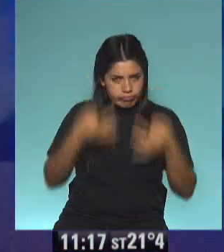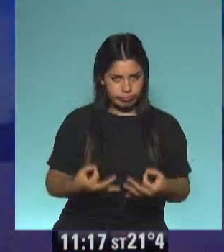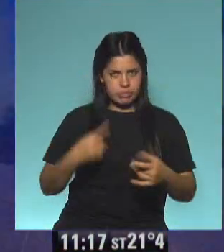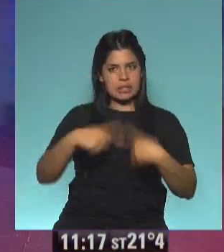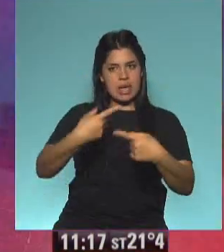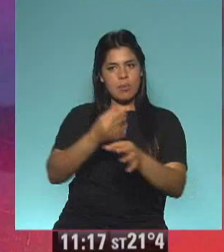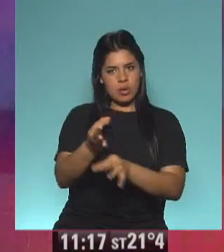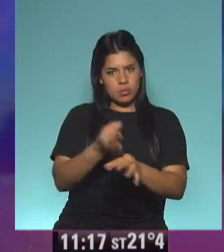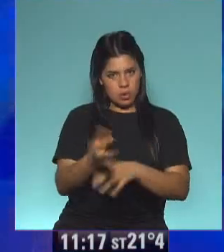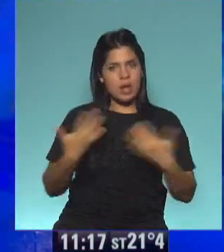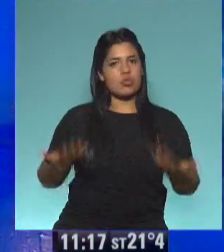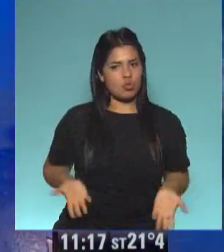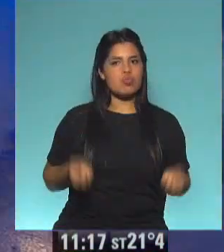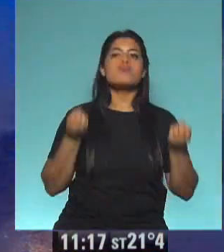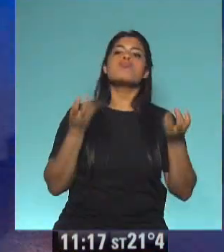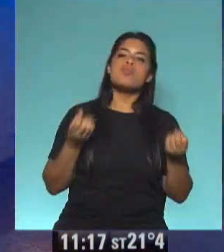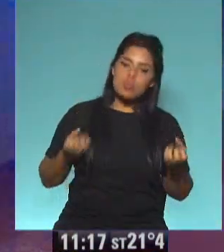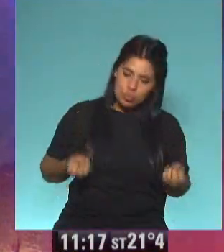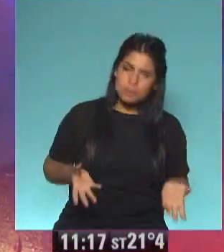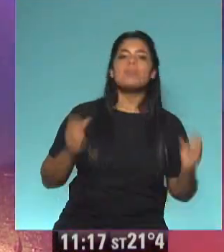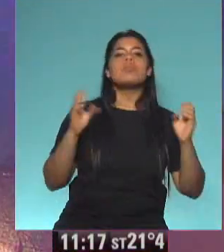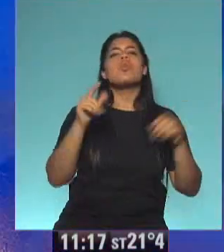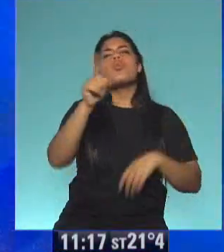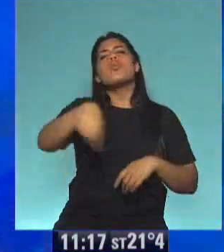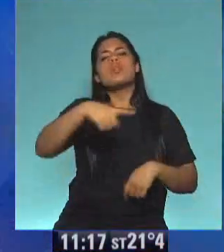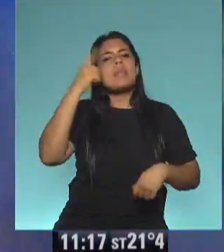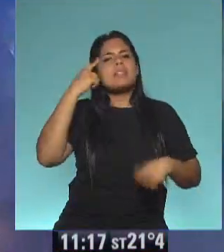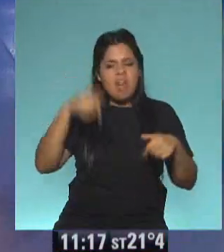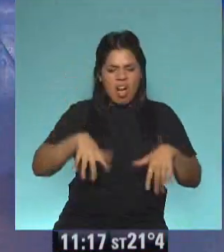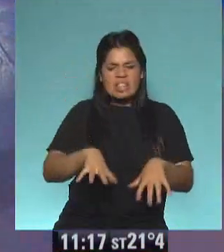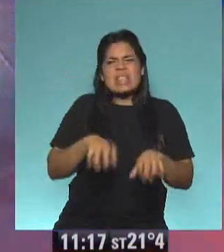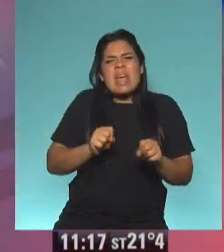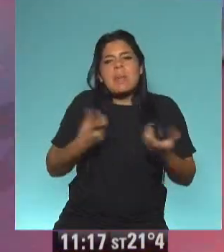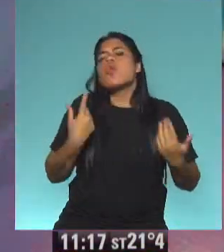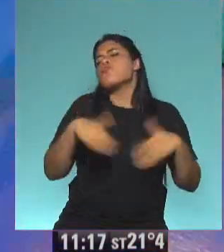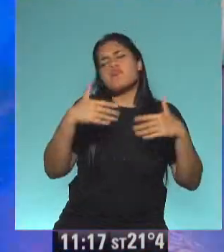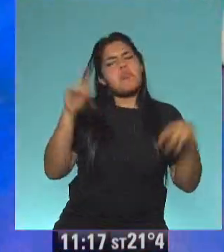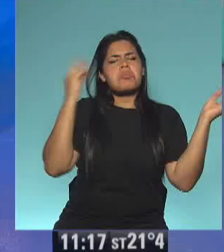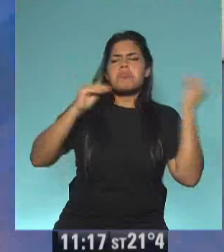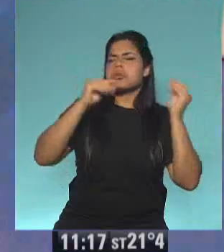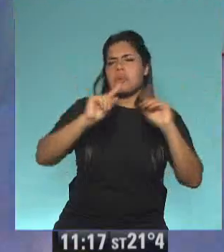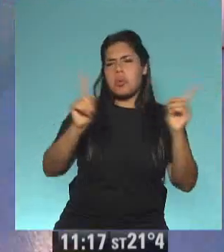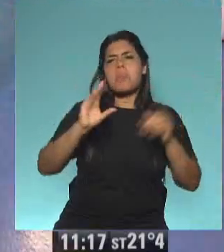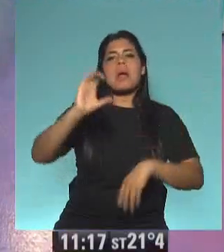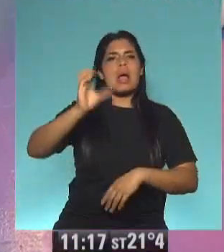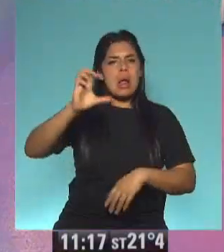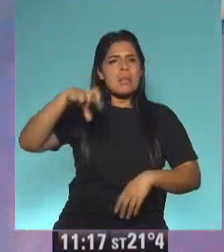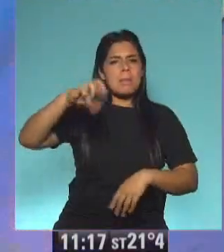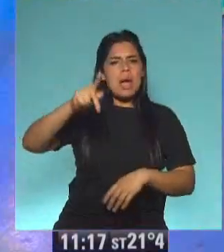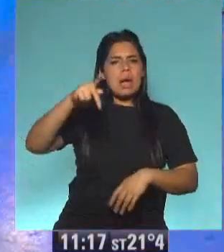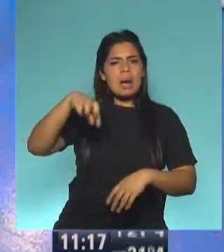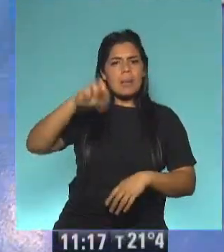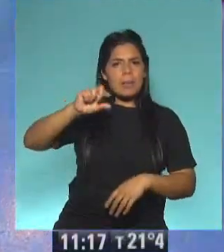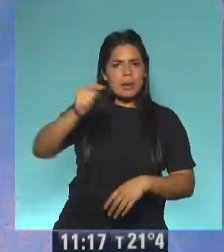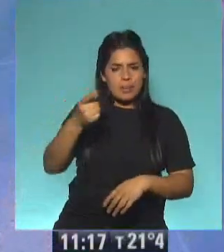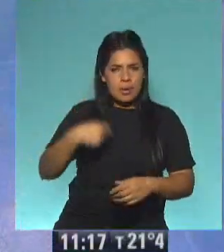estamos solo aquí en la TV pública. Si es muy temprano para ustedes, no se preocupen que el programa se repite en Canal Pacapaca. Y también ahí seguimos educando en Canal